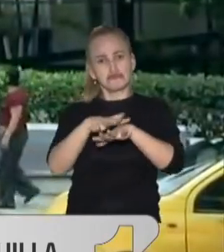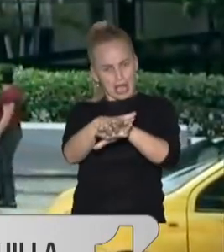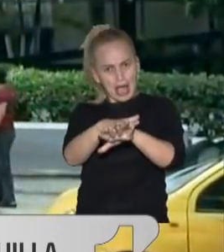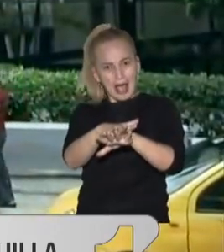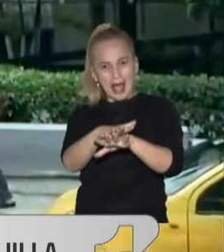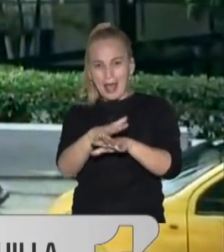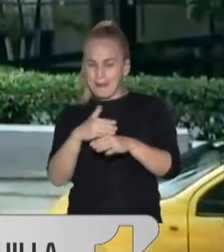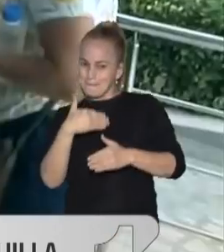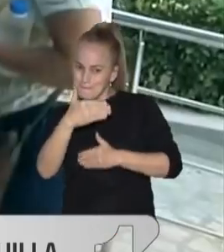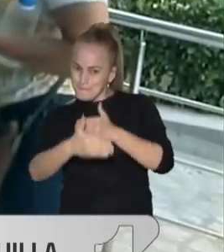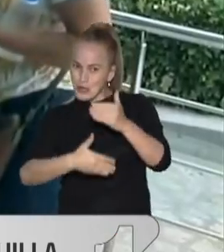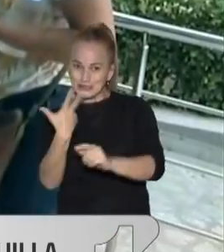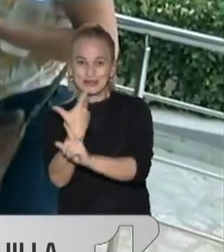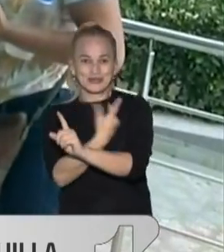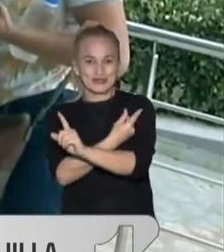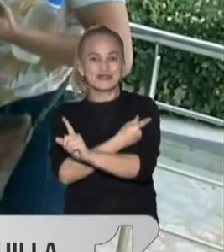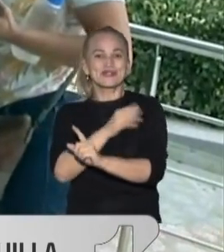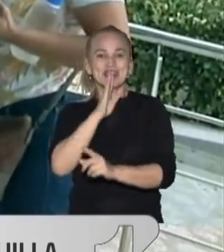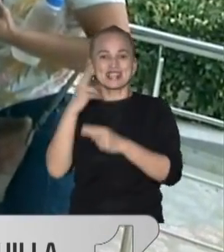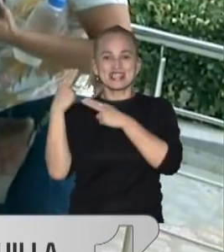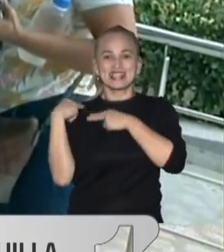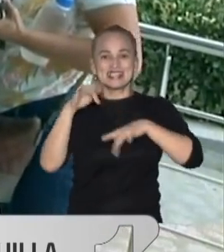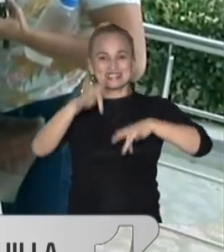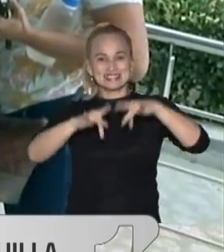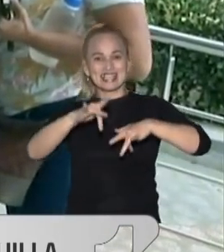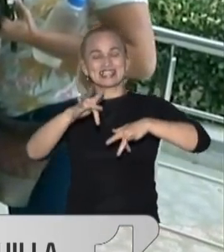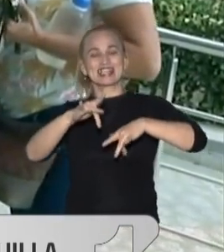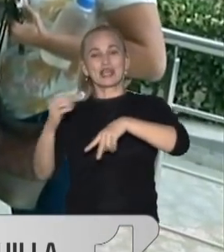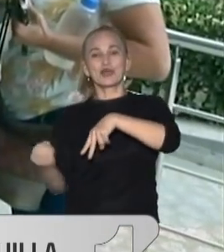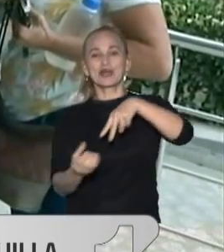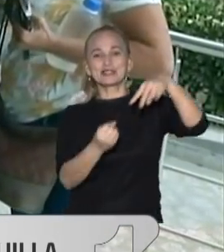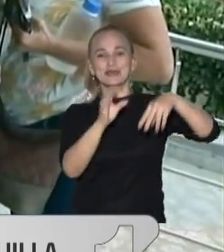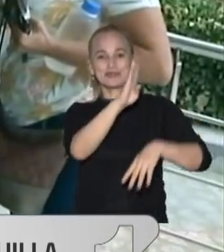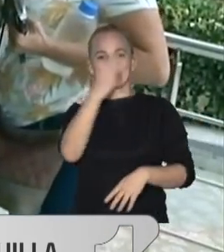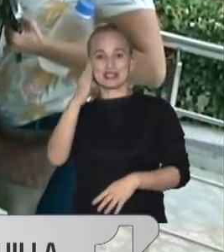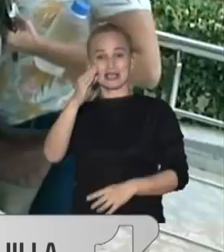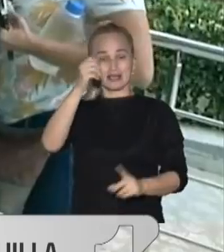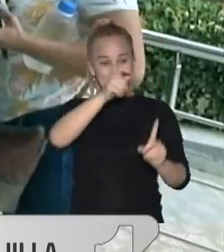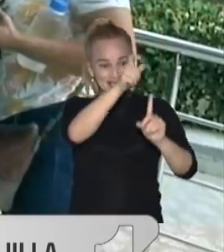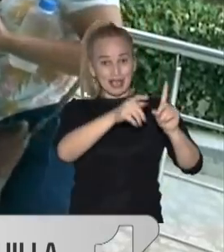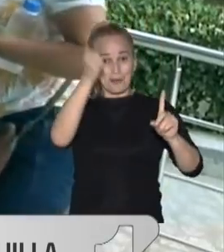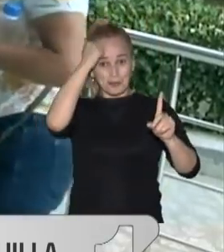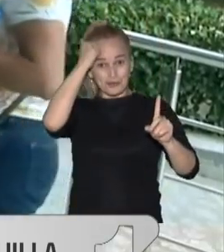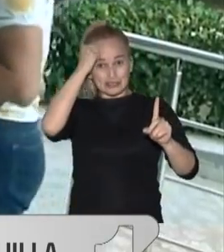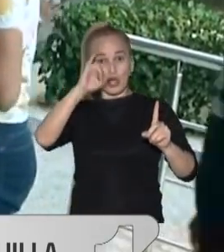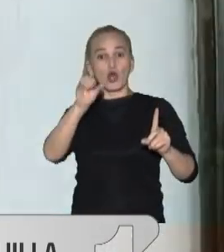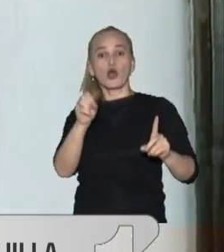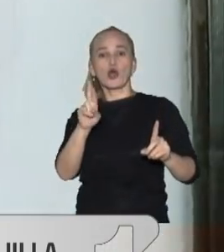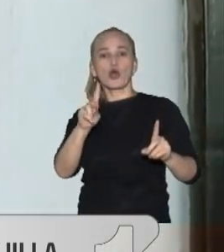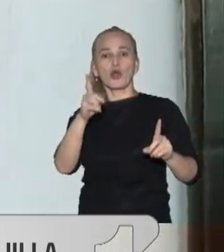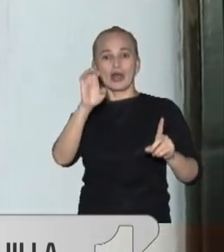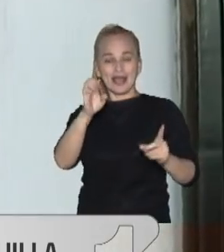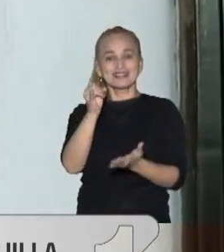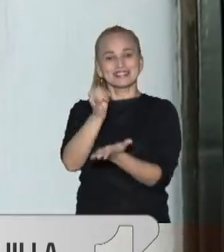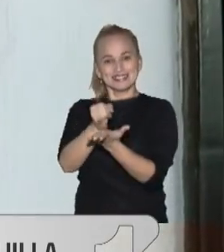piloto que se desarrolla por parte de la Secretaría de Educación de Barranquilla. Profesor Jorge de León, tesorero de la Asociación de Educadores de Barranquilla, ¿cuáles